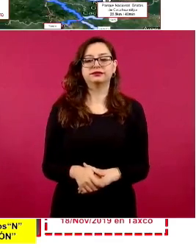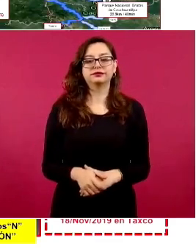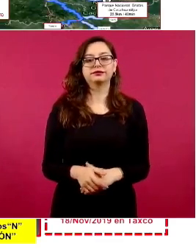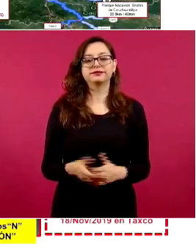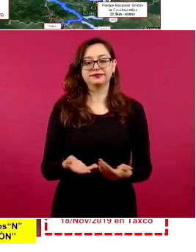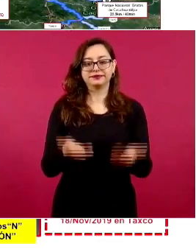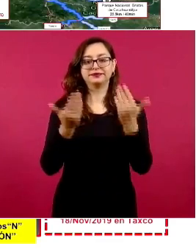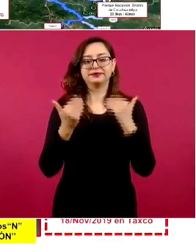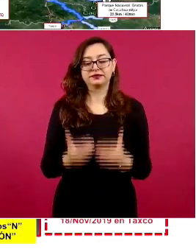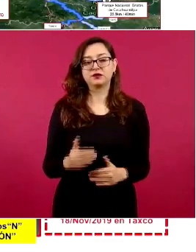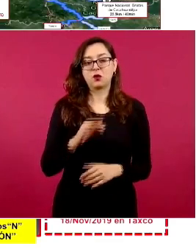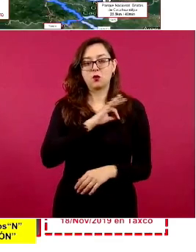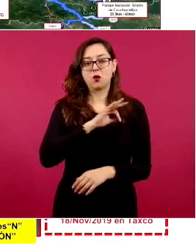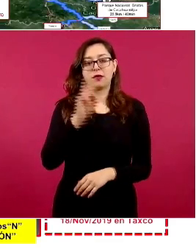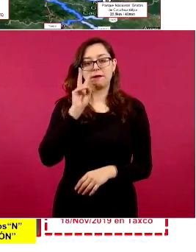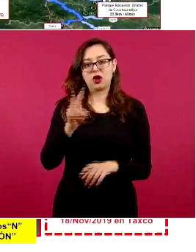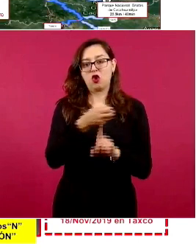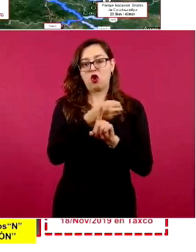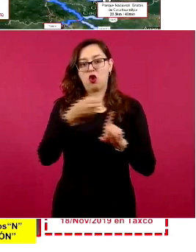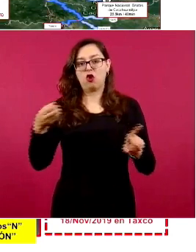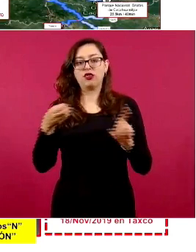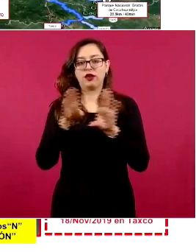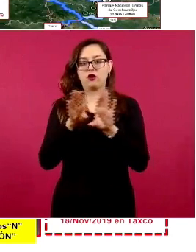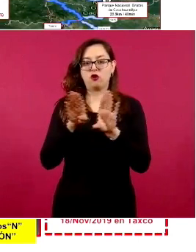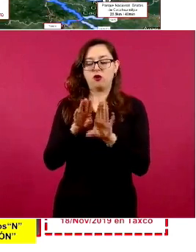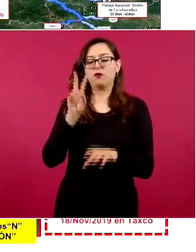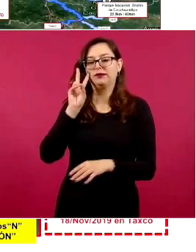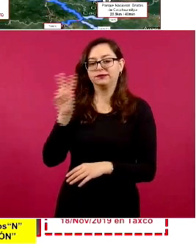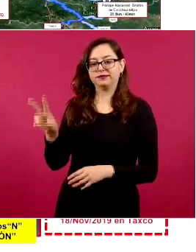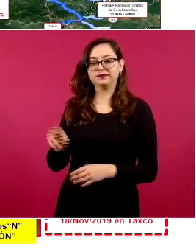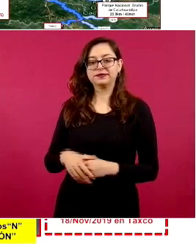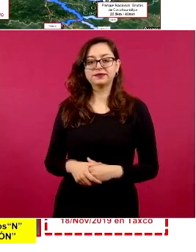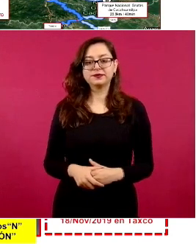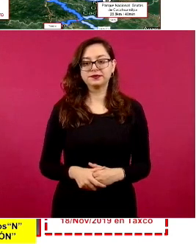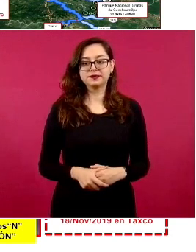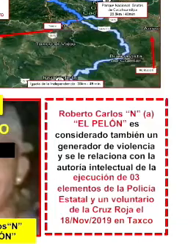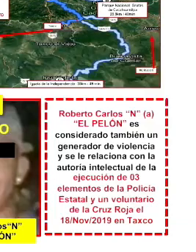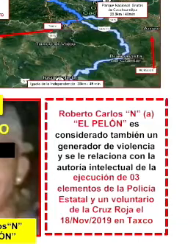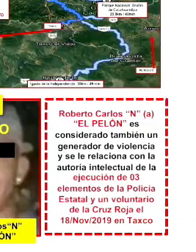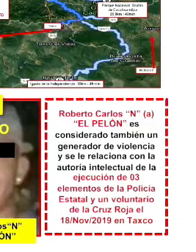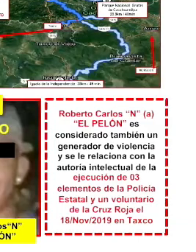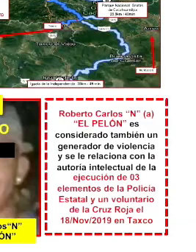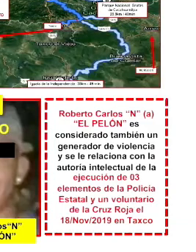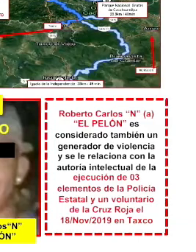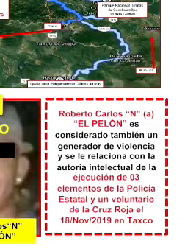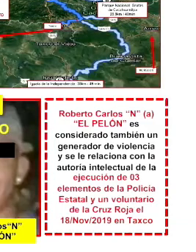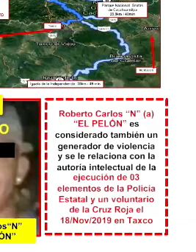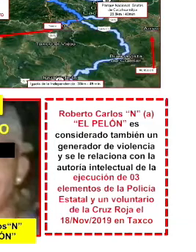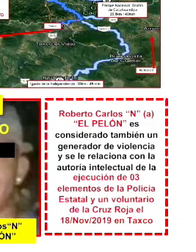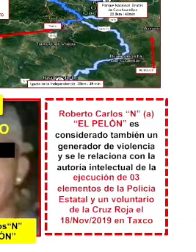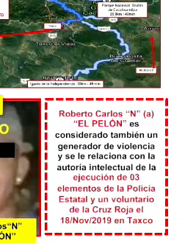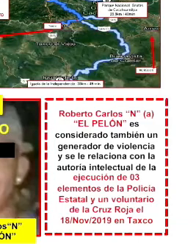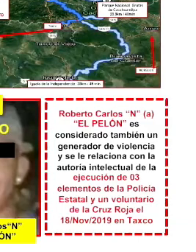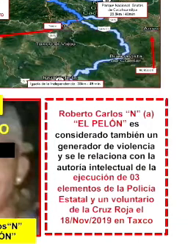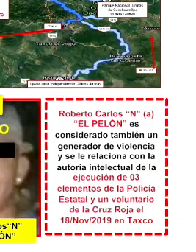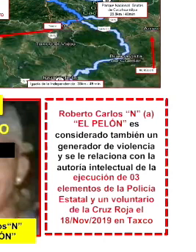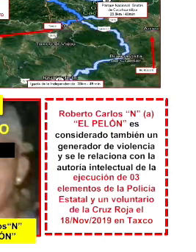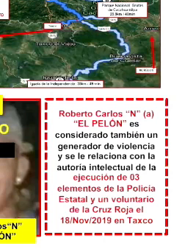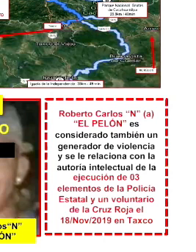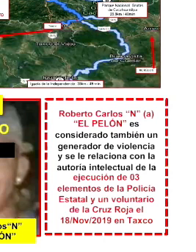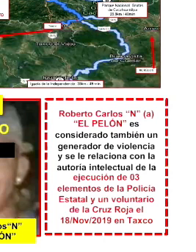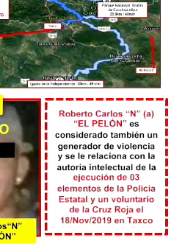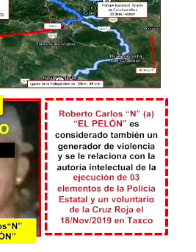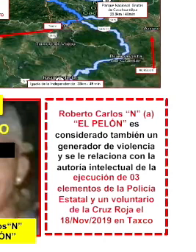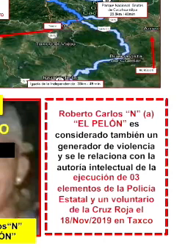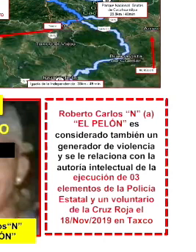michoacana que encabezan los hermanos Johnny N., alias El Pez, y José Alfredo N., alias El Fresa, que a su vez son buscados por